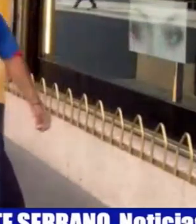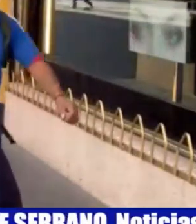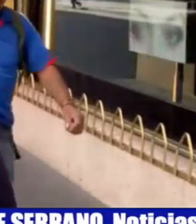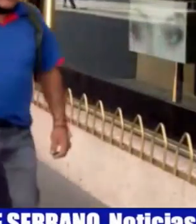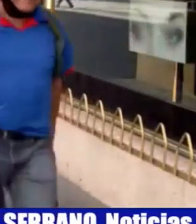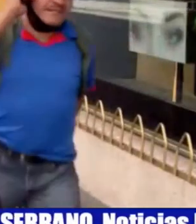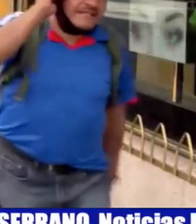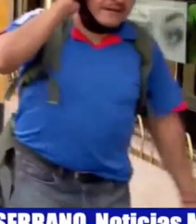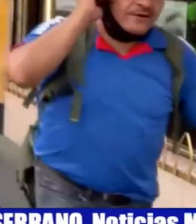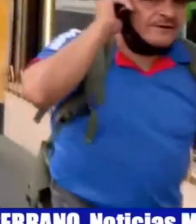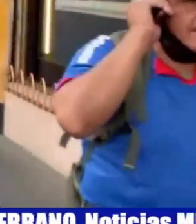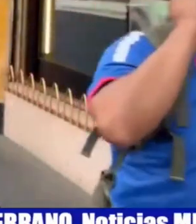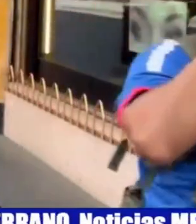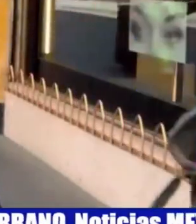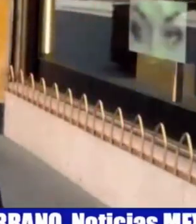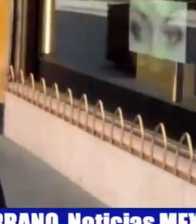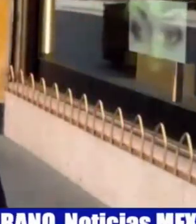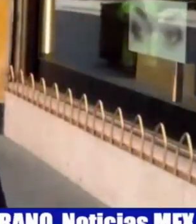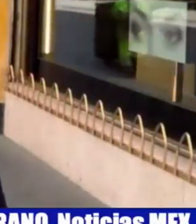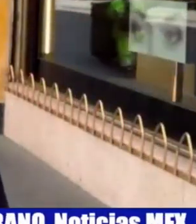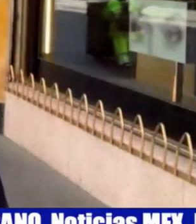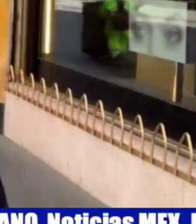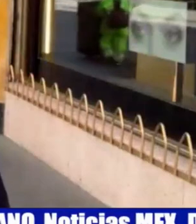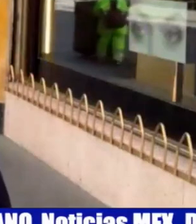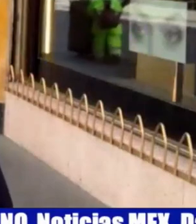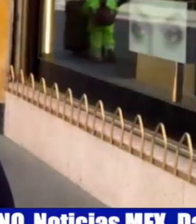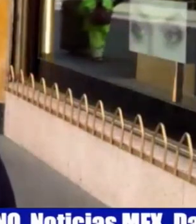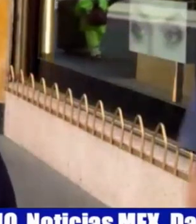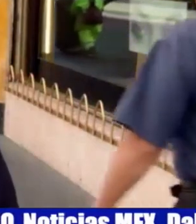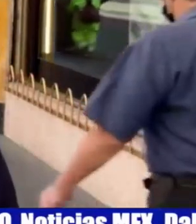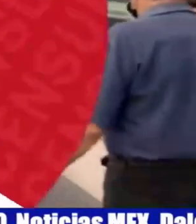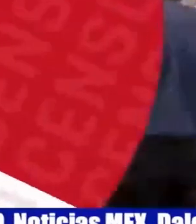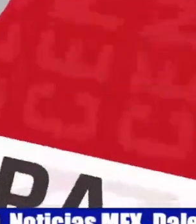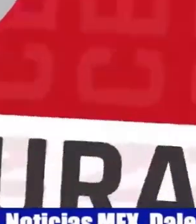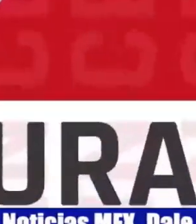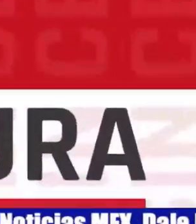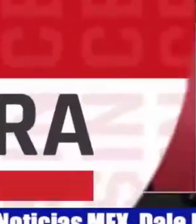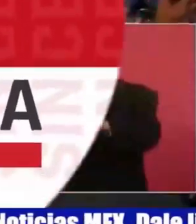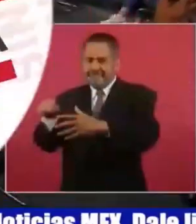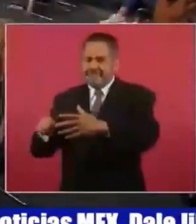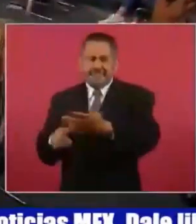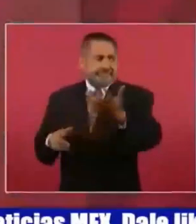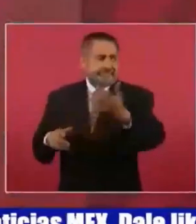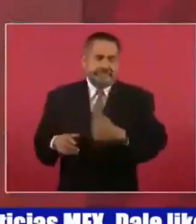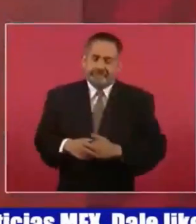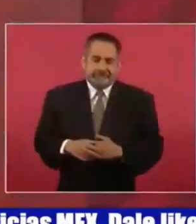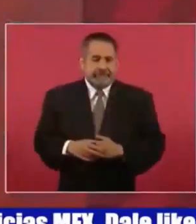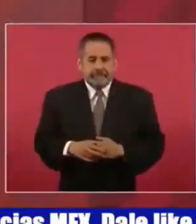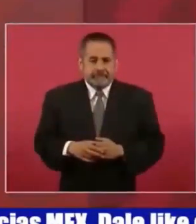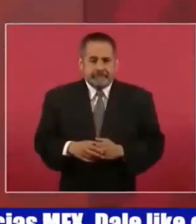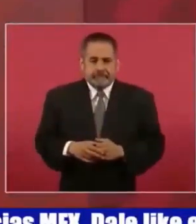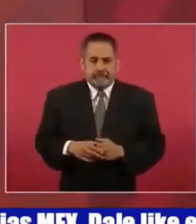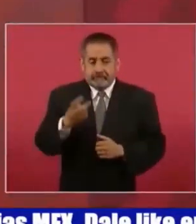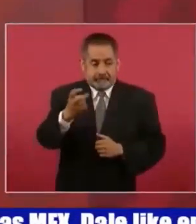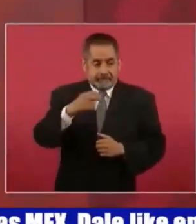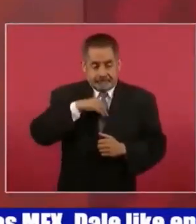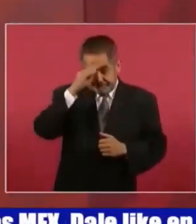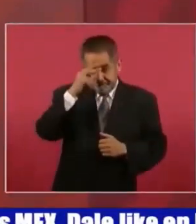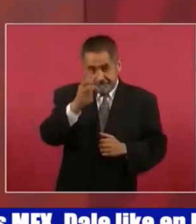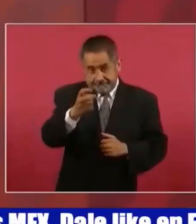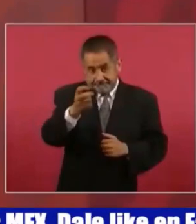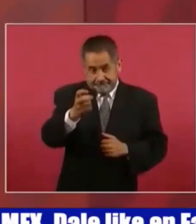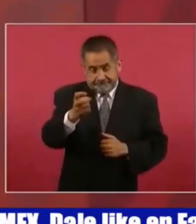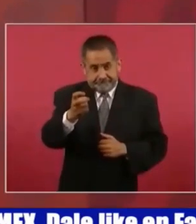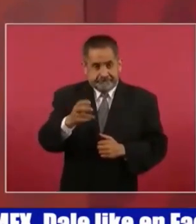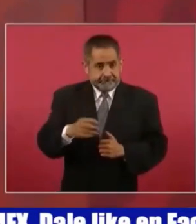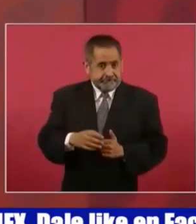escuchar al presidente cómo se refiere a Gabriel Cuadri hoy en Palacio Nacional. porque fue